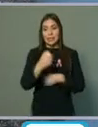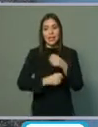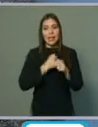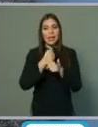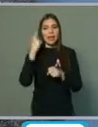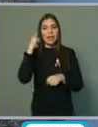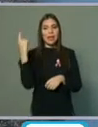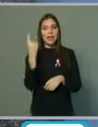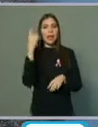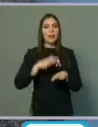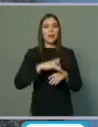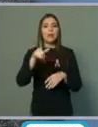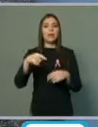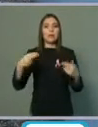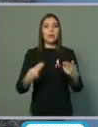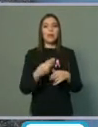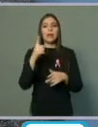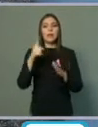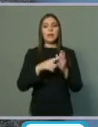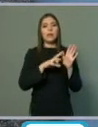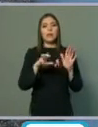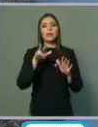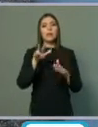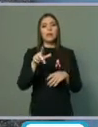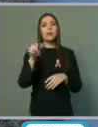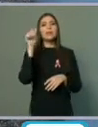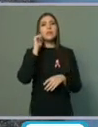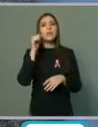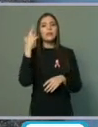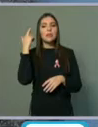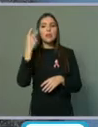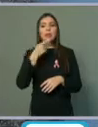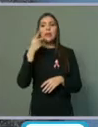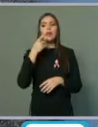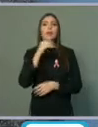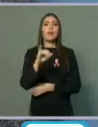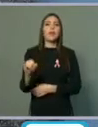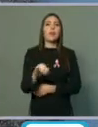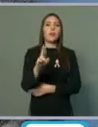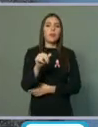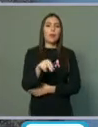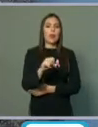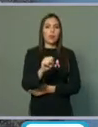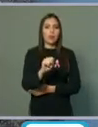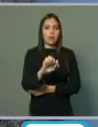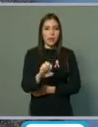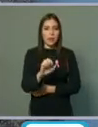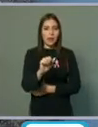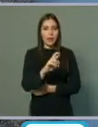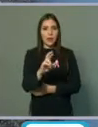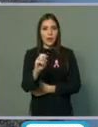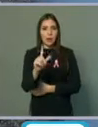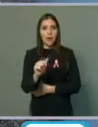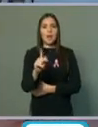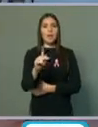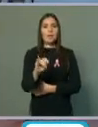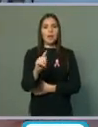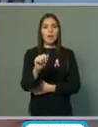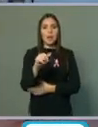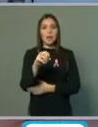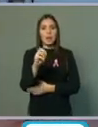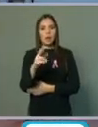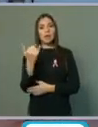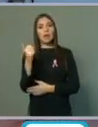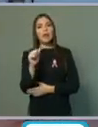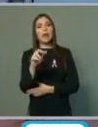que en 1918 nacieron. Entonces hemos oído mucho de Juan José Arreola, de Pita Amor y de Ali Chumacero. Entonces por eso nos suena,